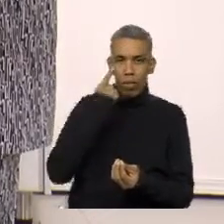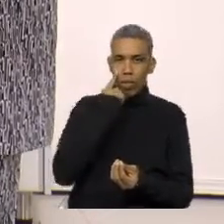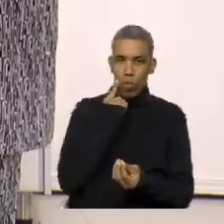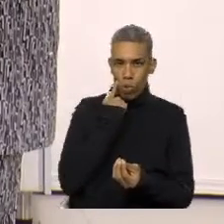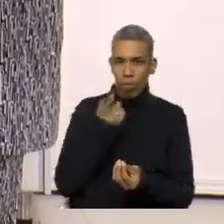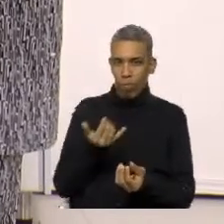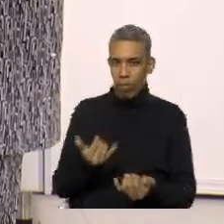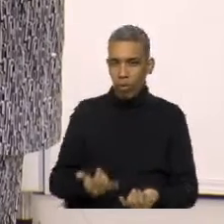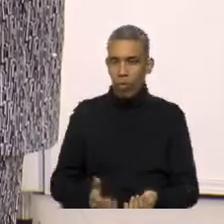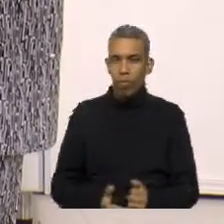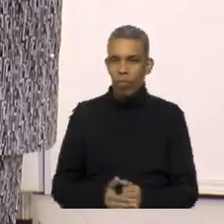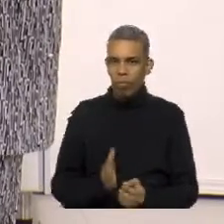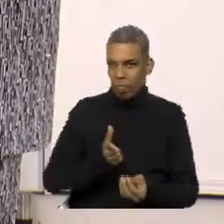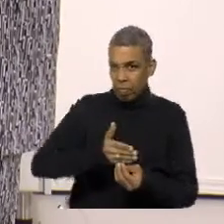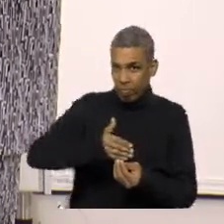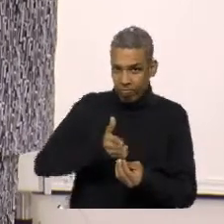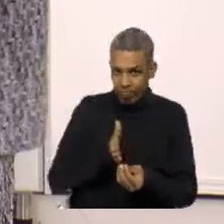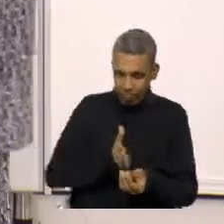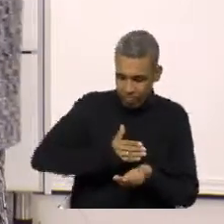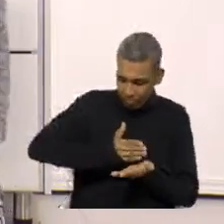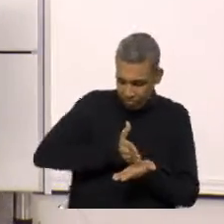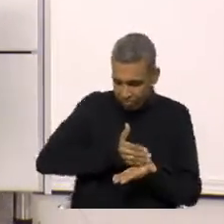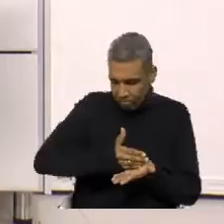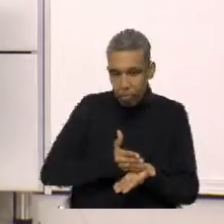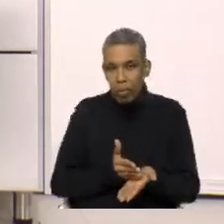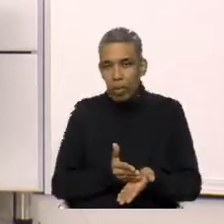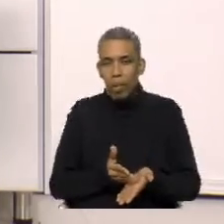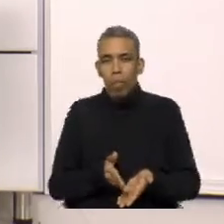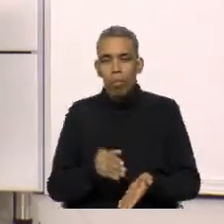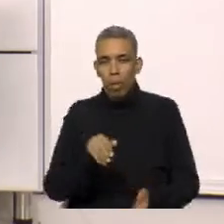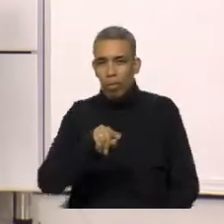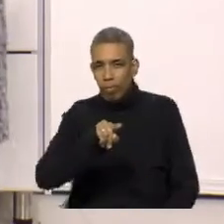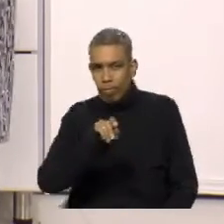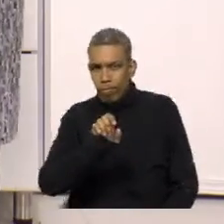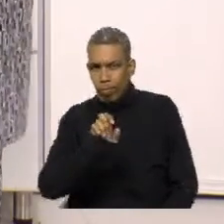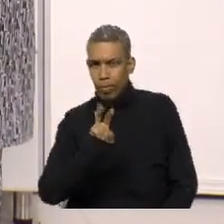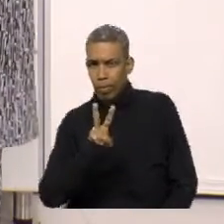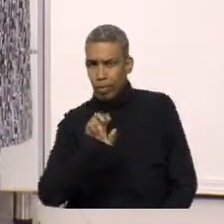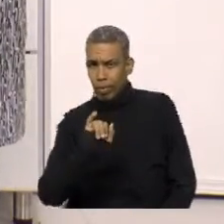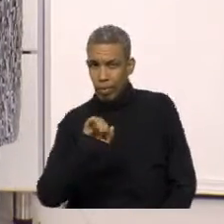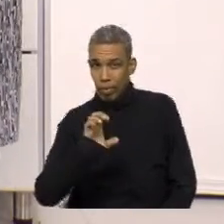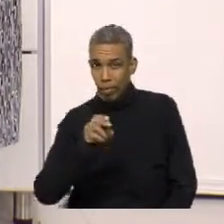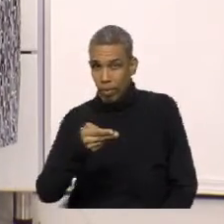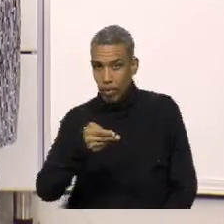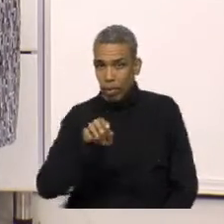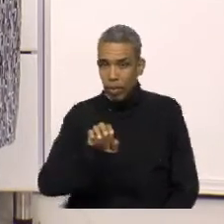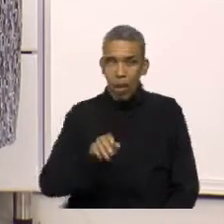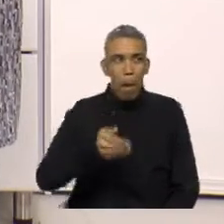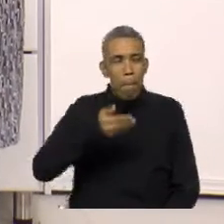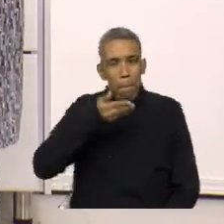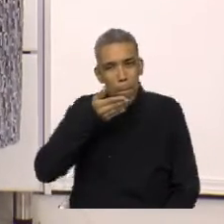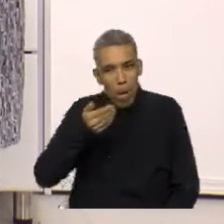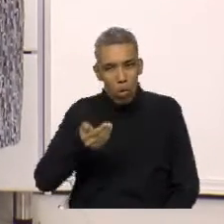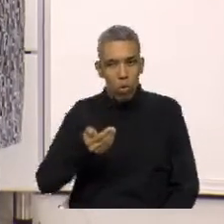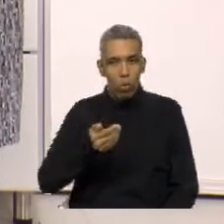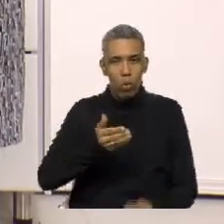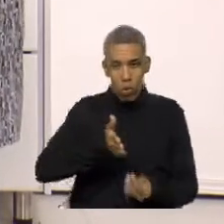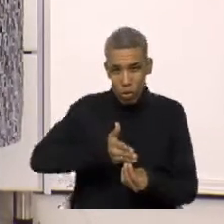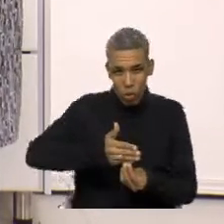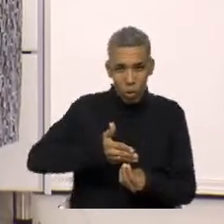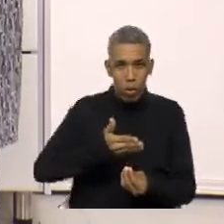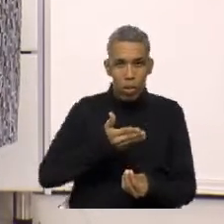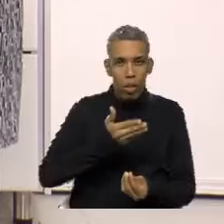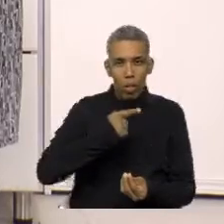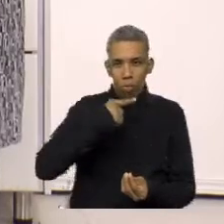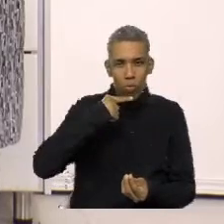para el ceviche es recomendable usar la cebolla roja o la peruana,